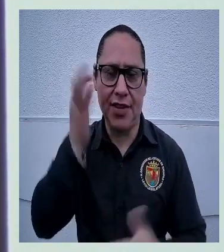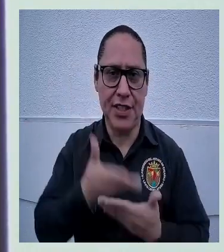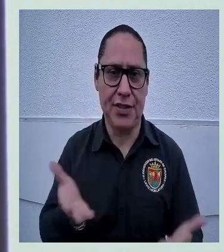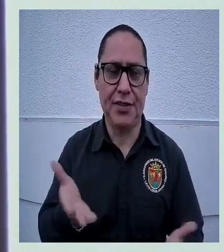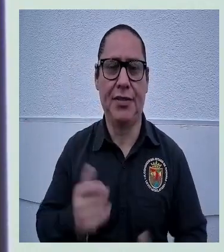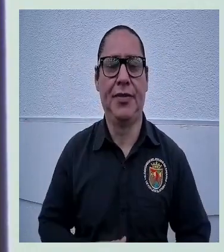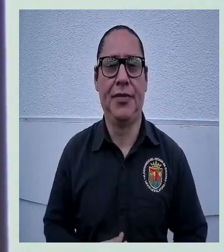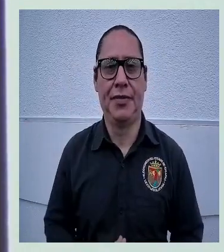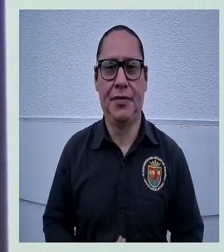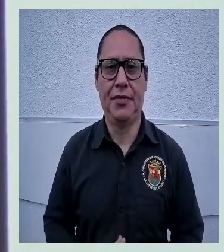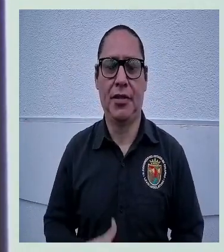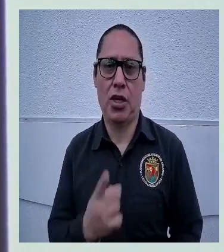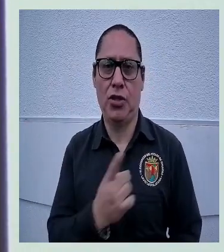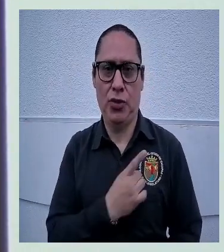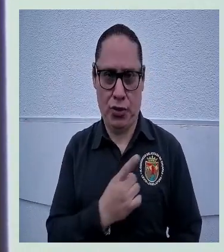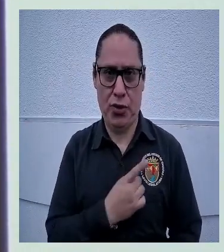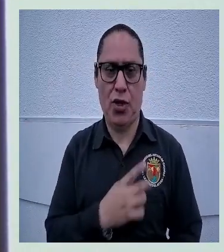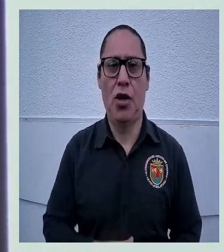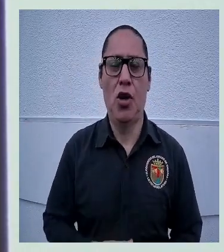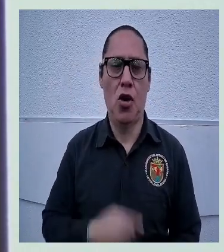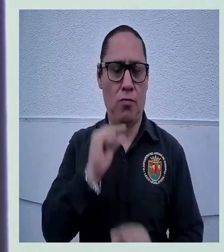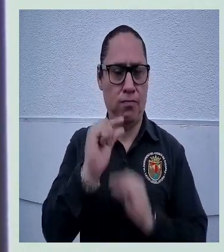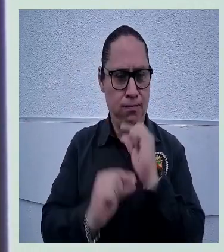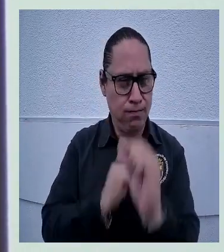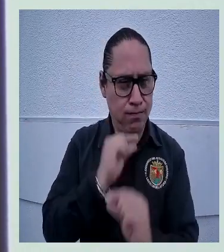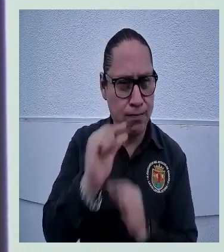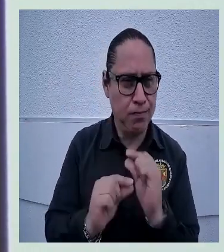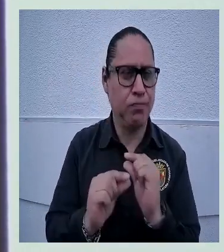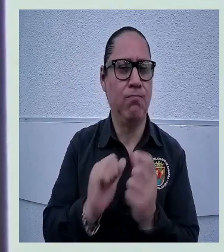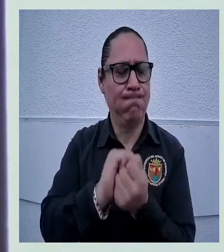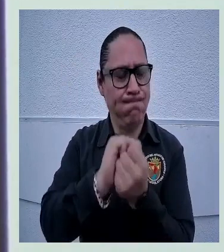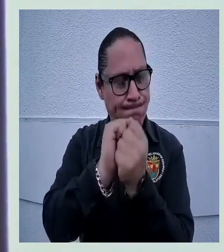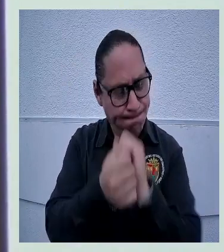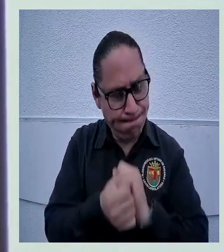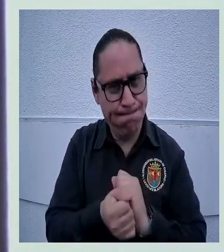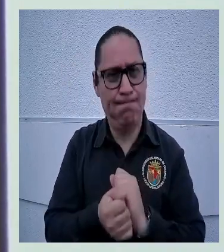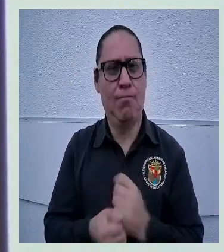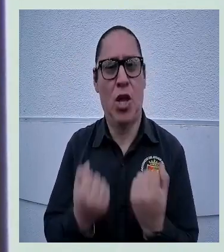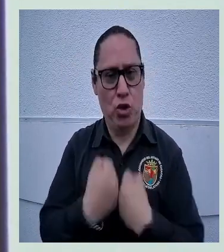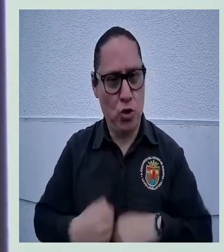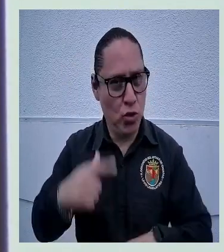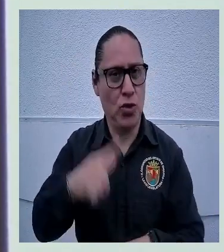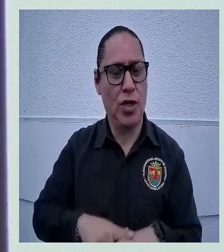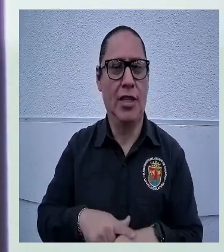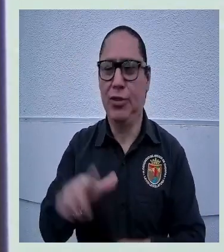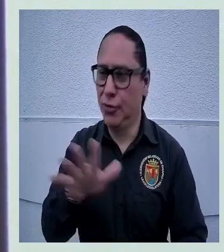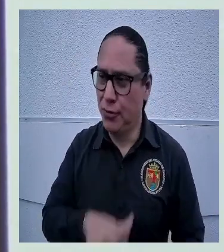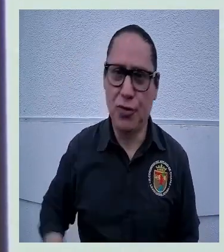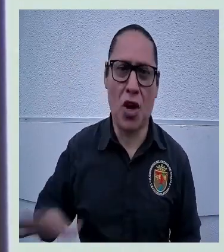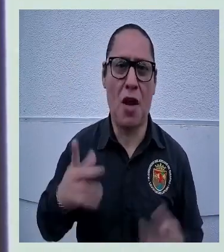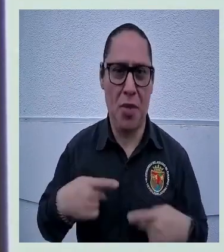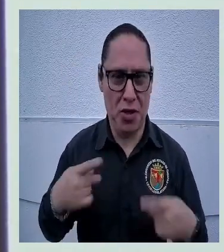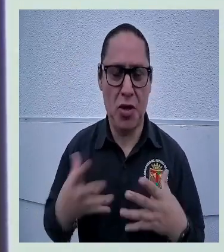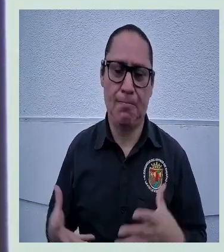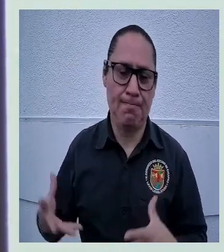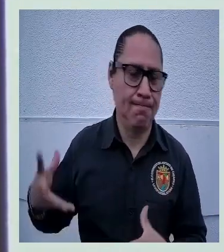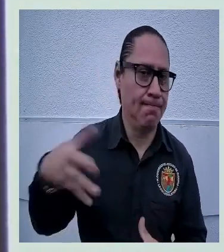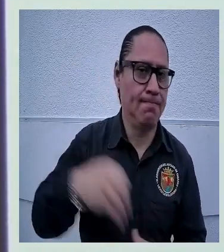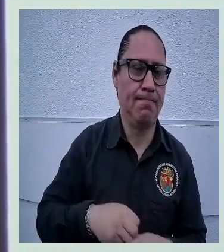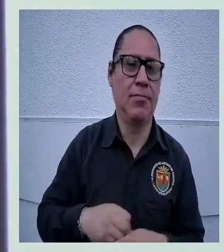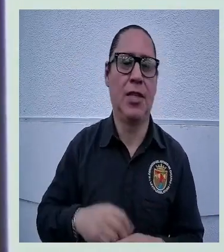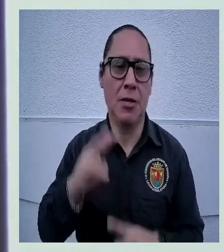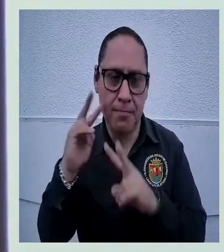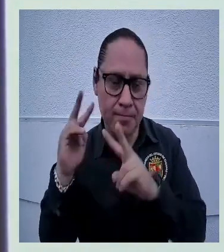servicios solo así podremos construir una sociedad verdaderamente inclusiva donde la diversidad sea